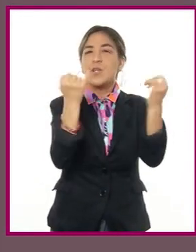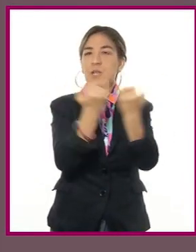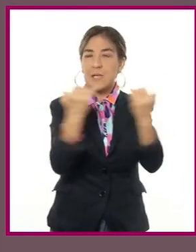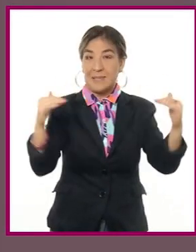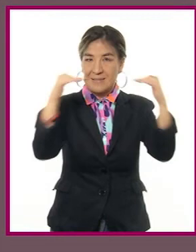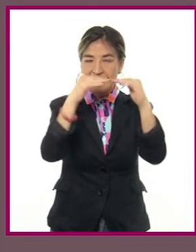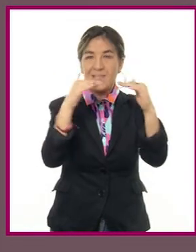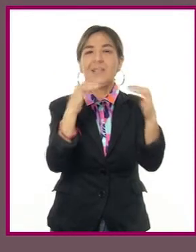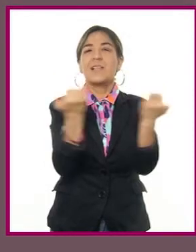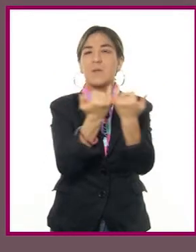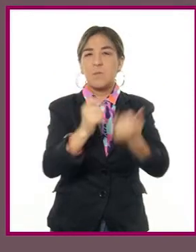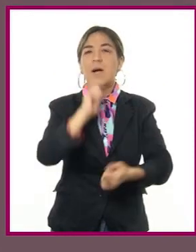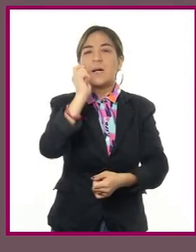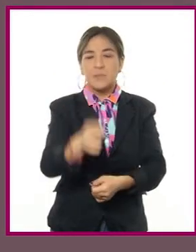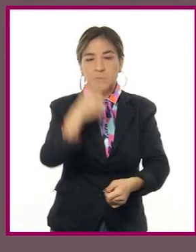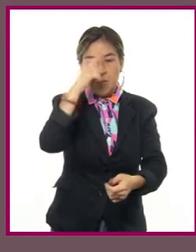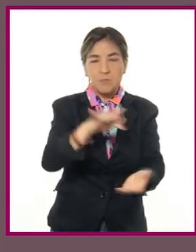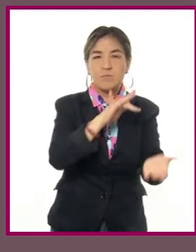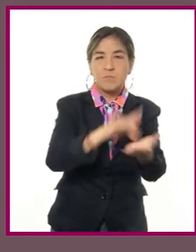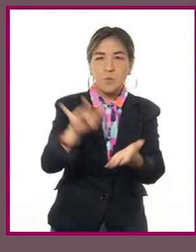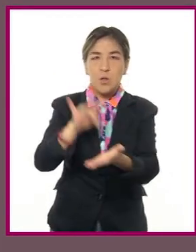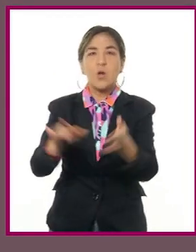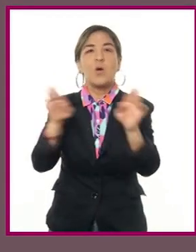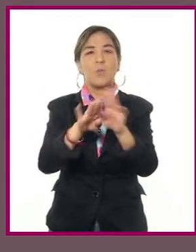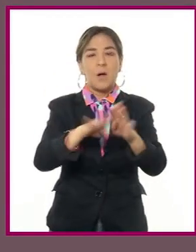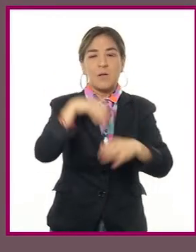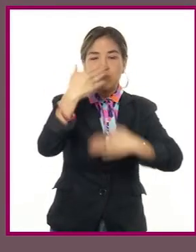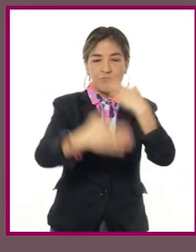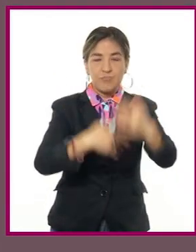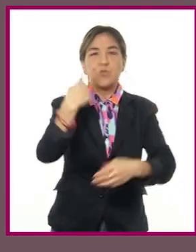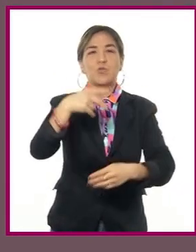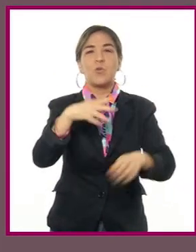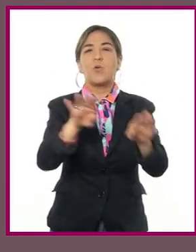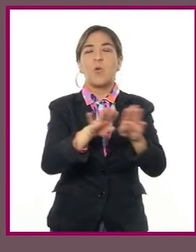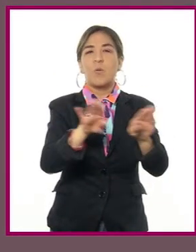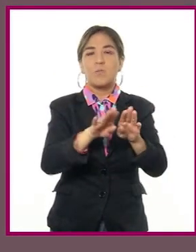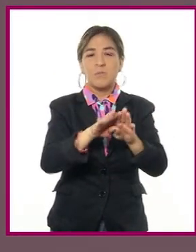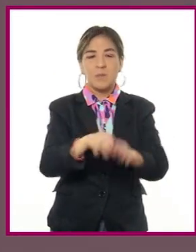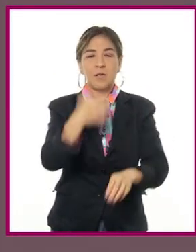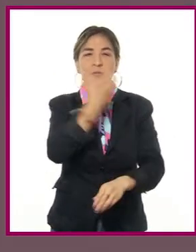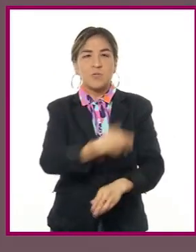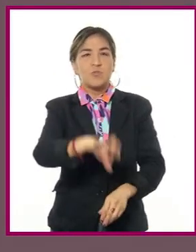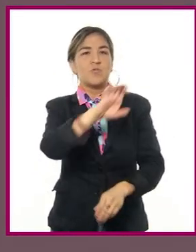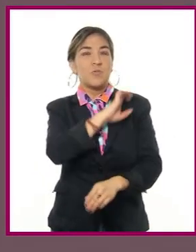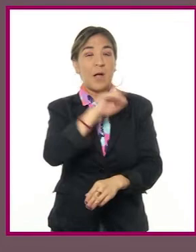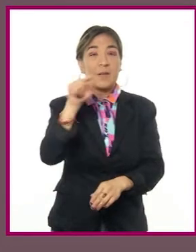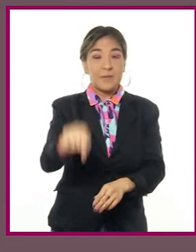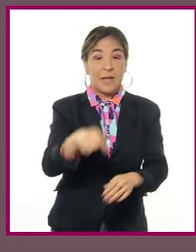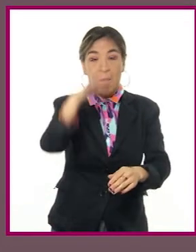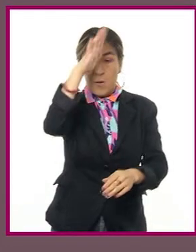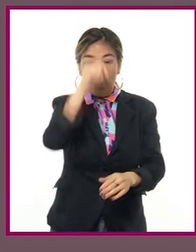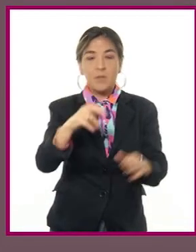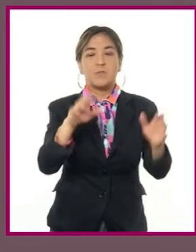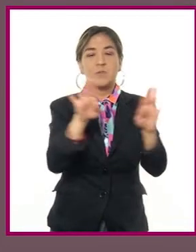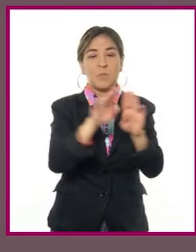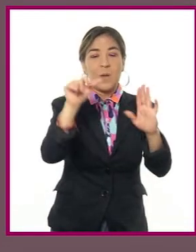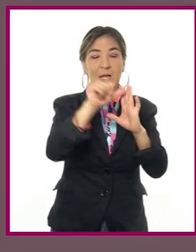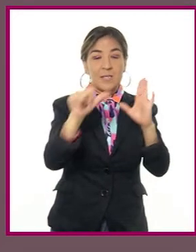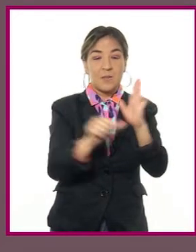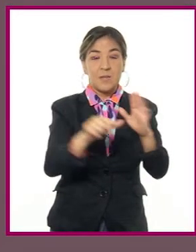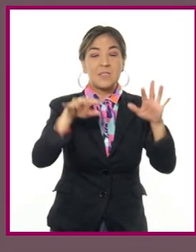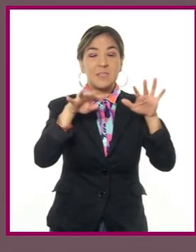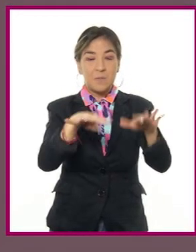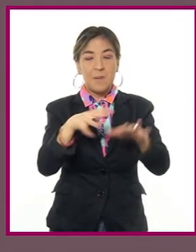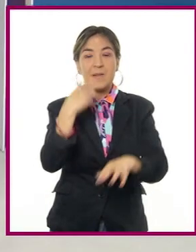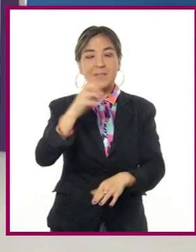garantía expresa de su sostenimiento y repatriación de acuerdo con el artículo 29 de la Ley Federal del